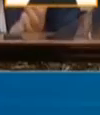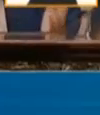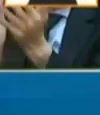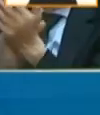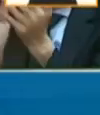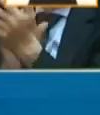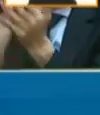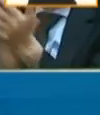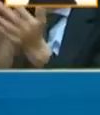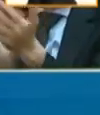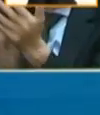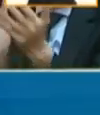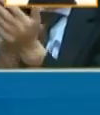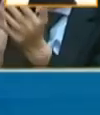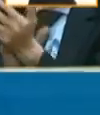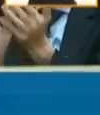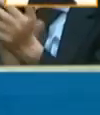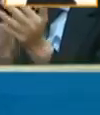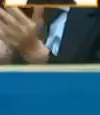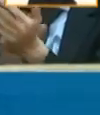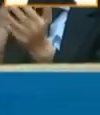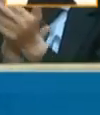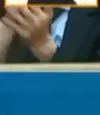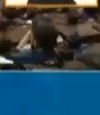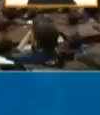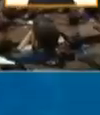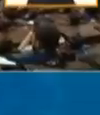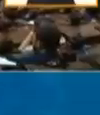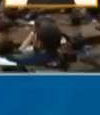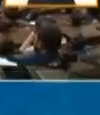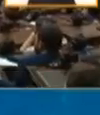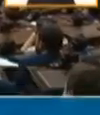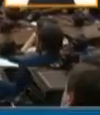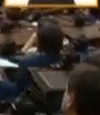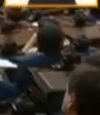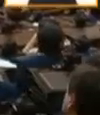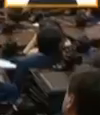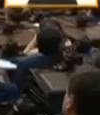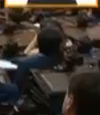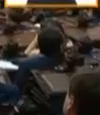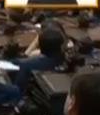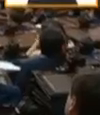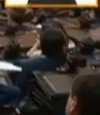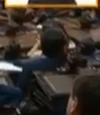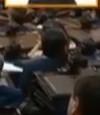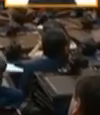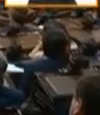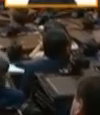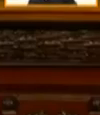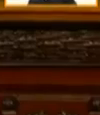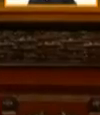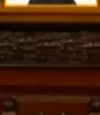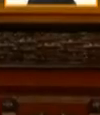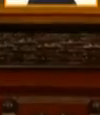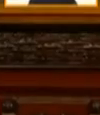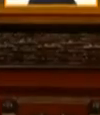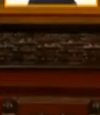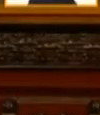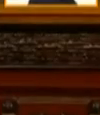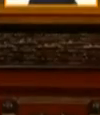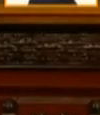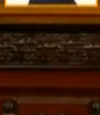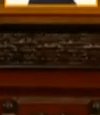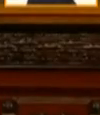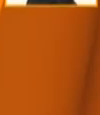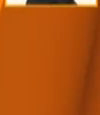breve enviará al Congreso el acuerdo que negocia con el FMI y cierre con su habitual grito de guerra. ¡Y viva la